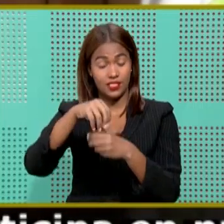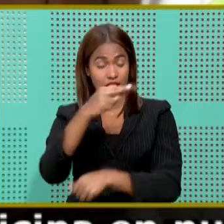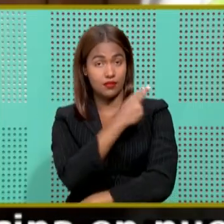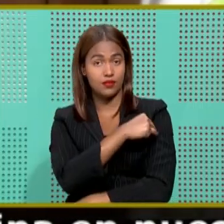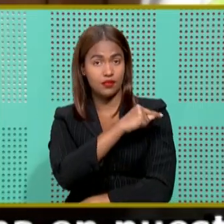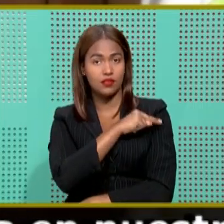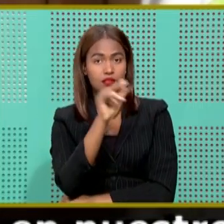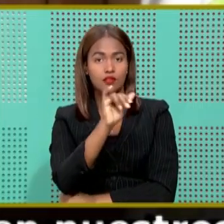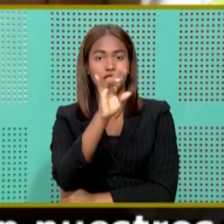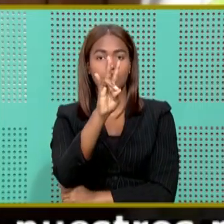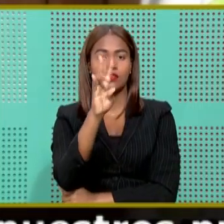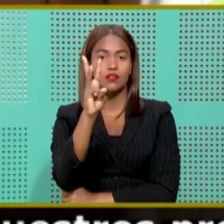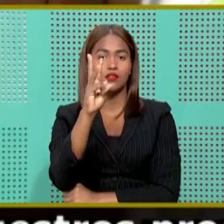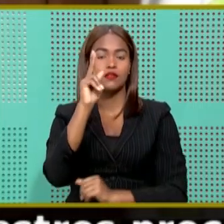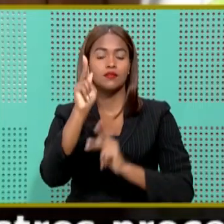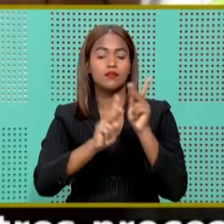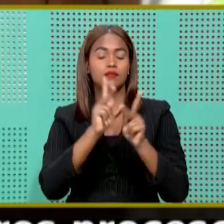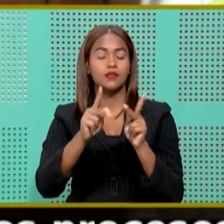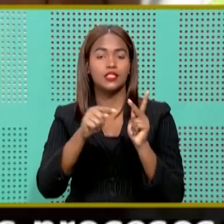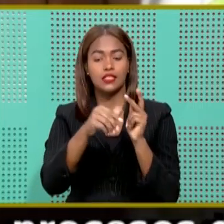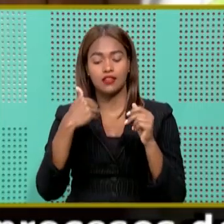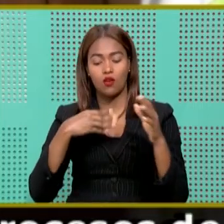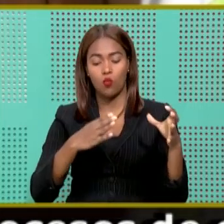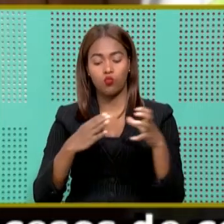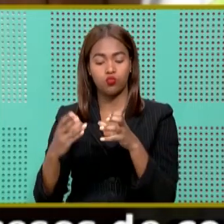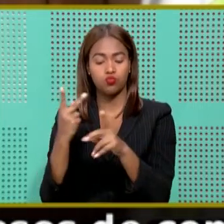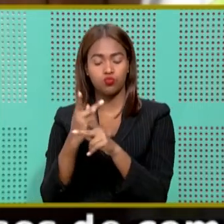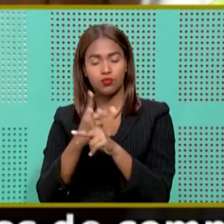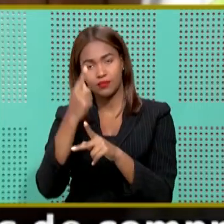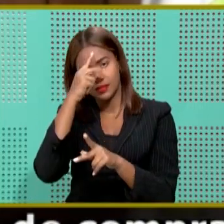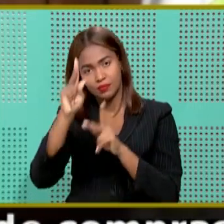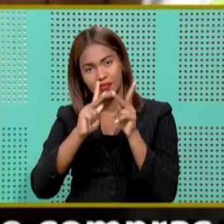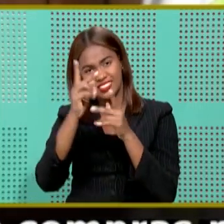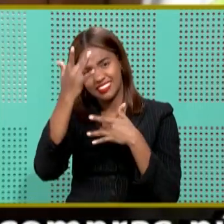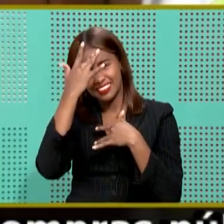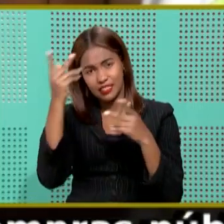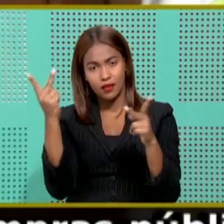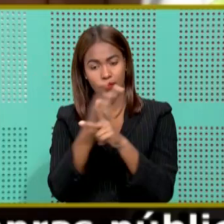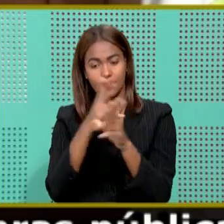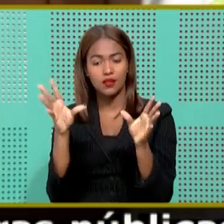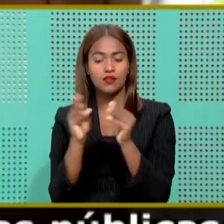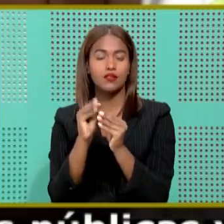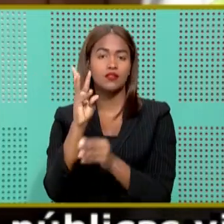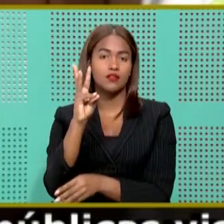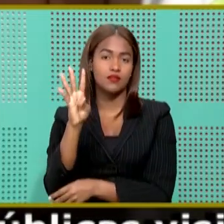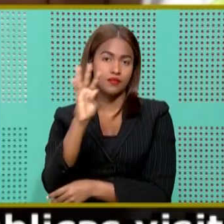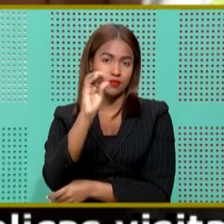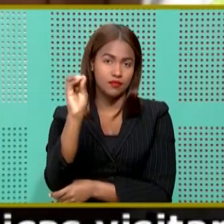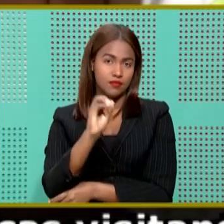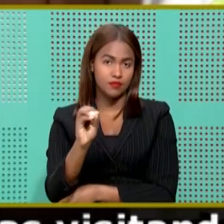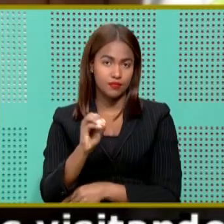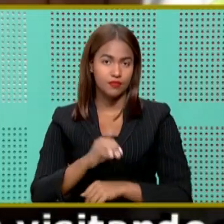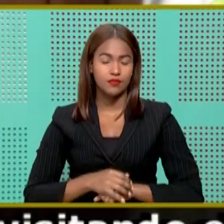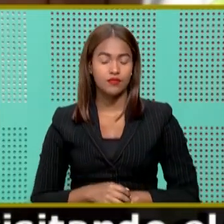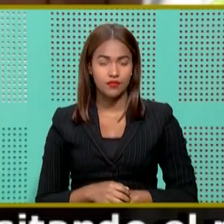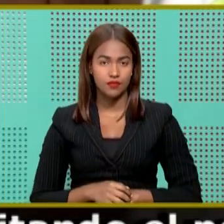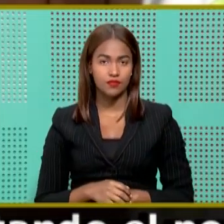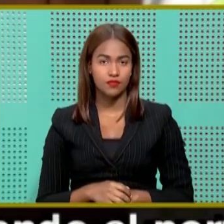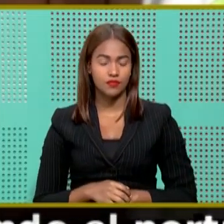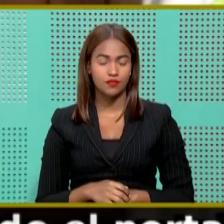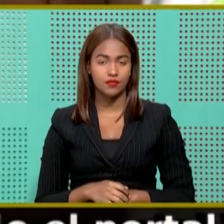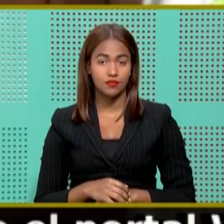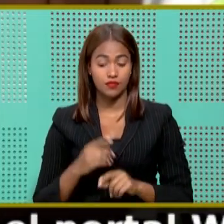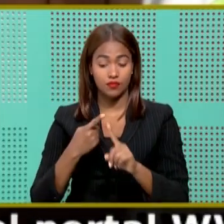y 76 personas en unidades de cuidados intensivos para un 64%. De